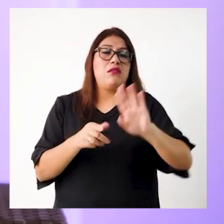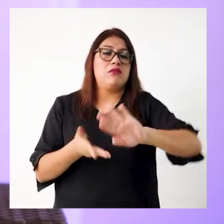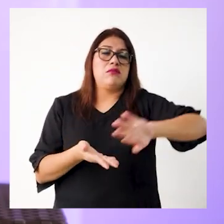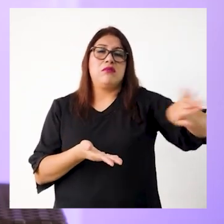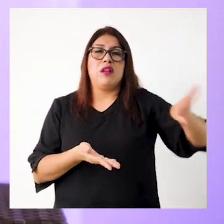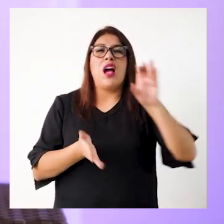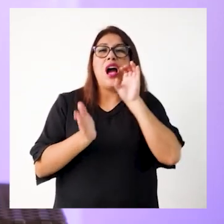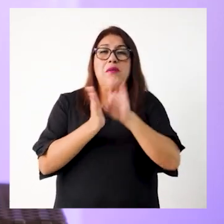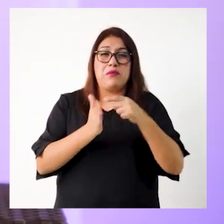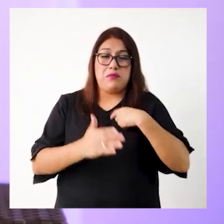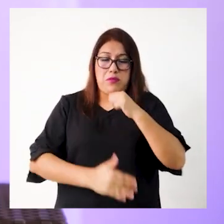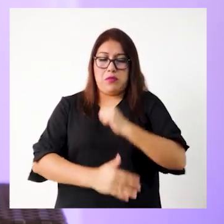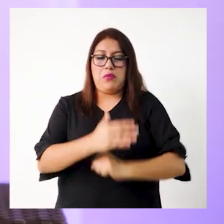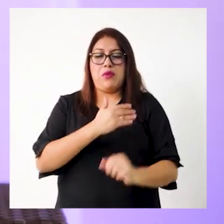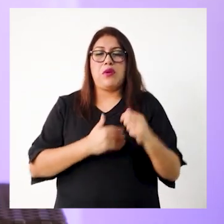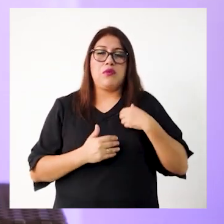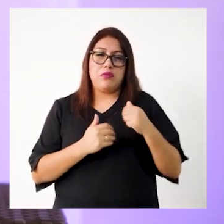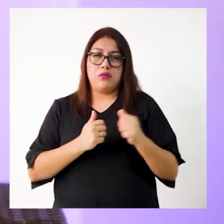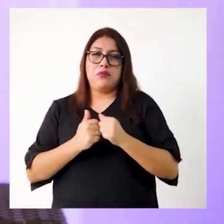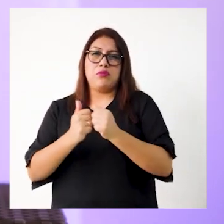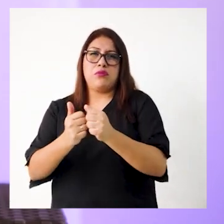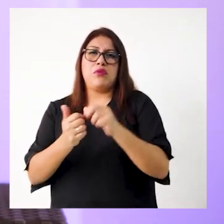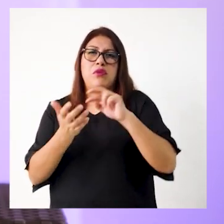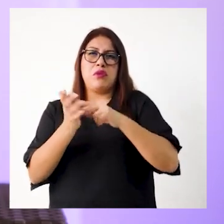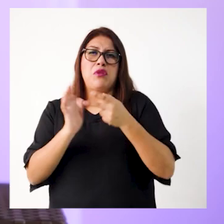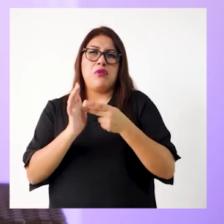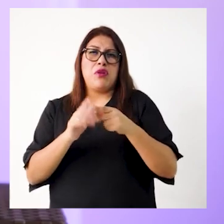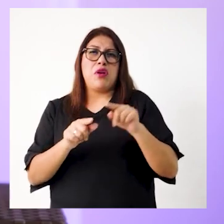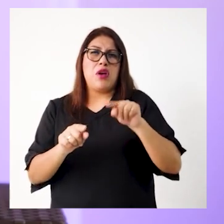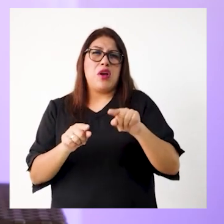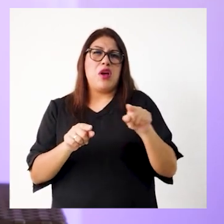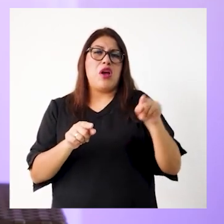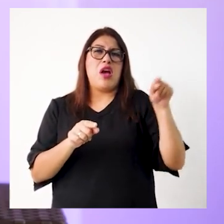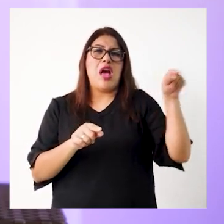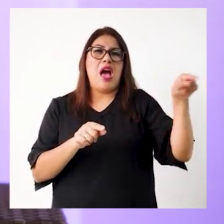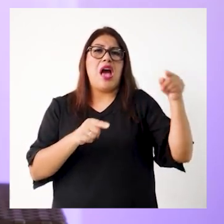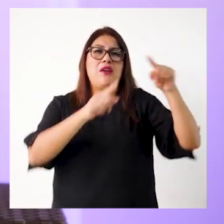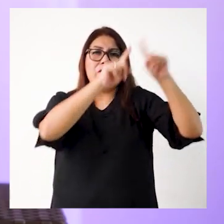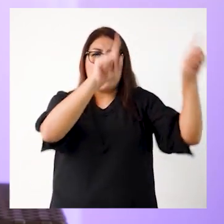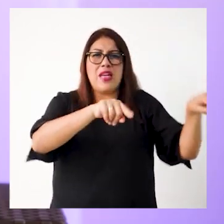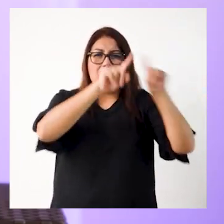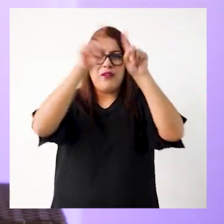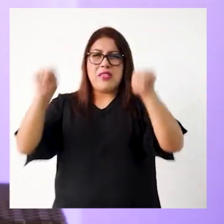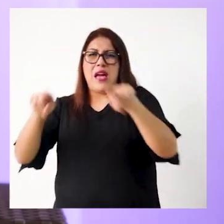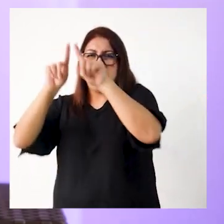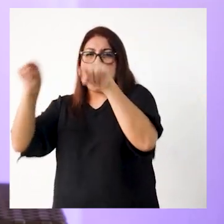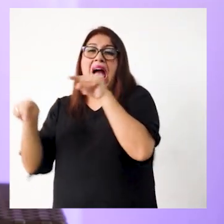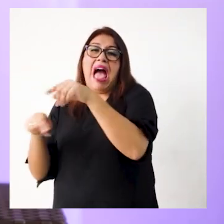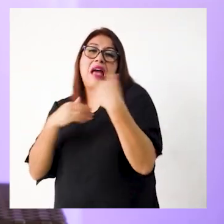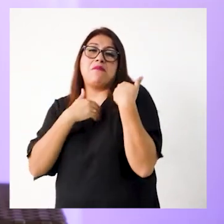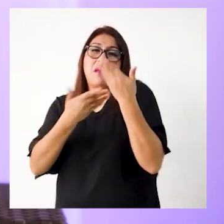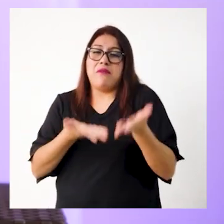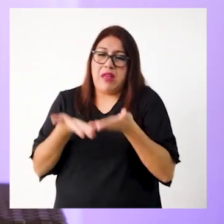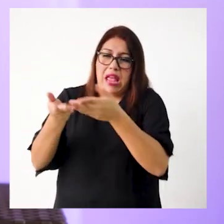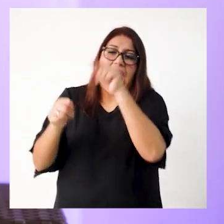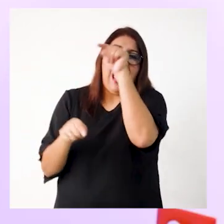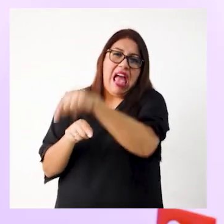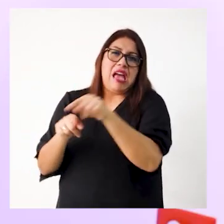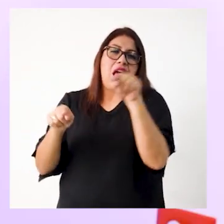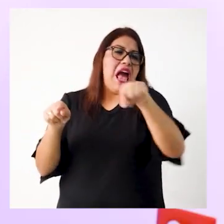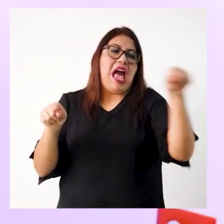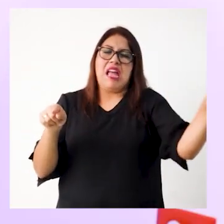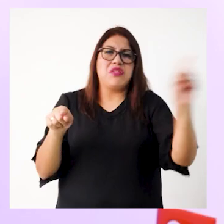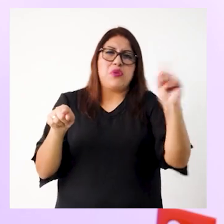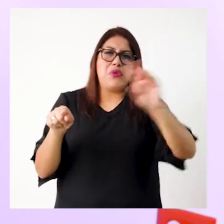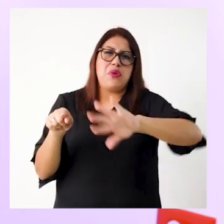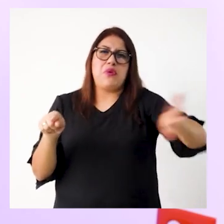mira tú, a veces voy con mi hija y me van a llevar a cualquier ventana, no, acá no lo traiga, allá. O sea, discriminación.